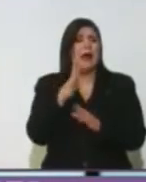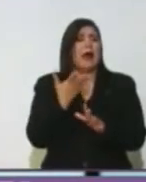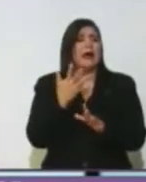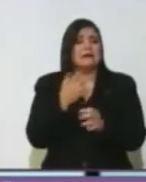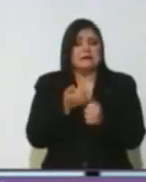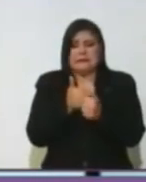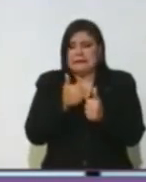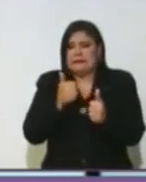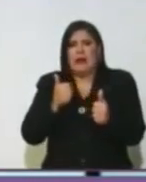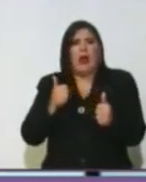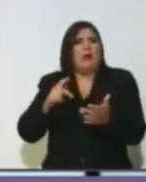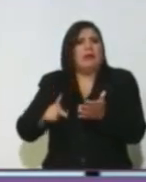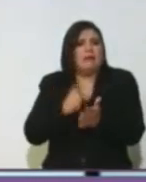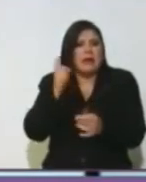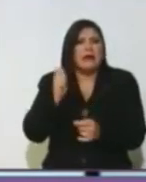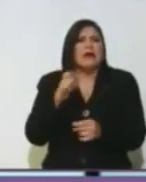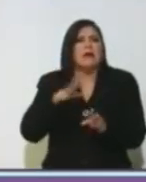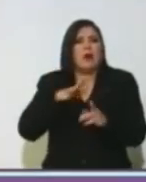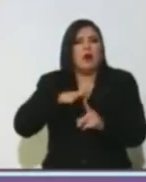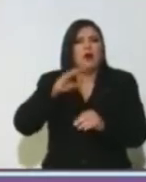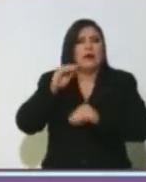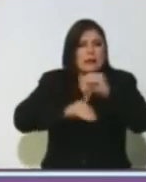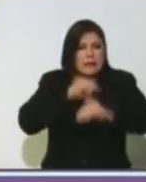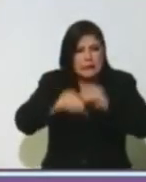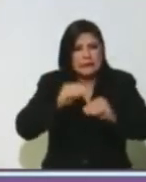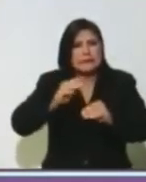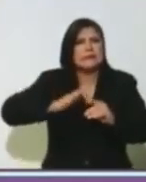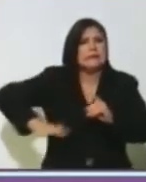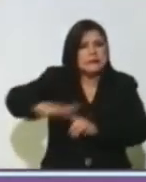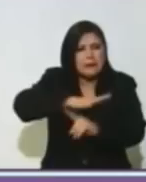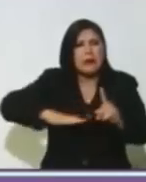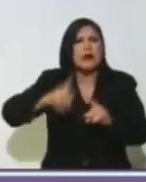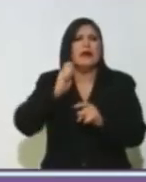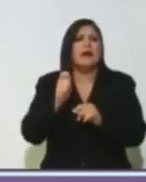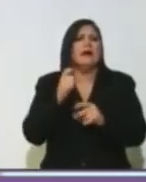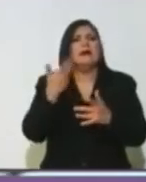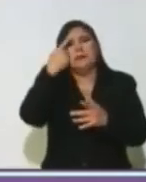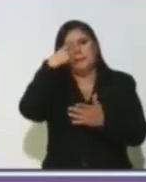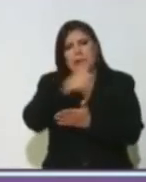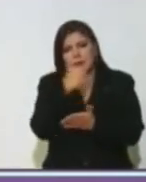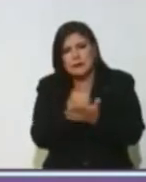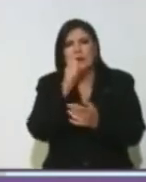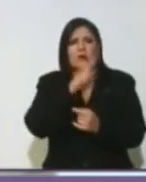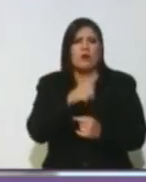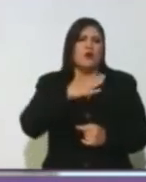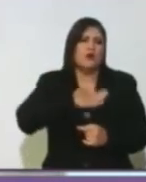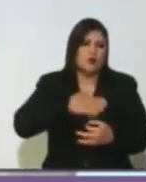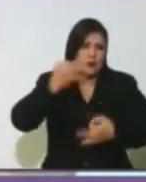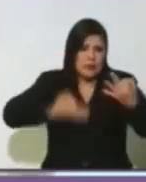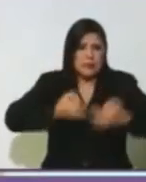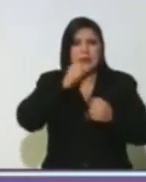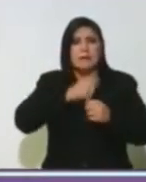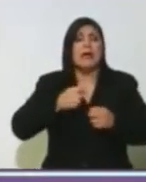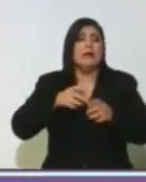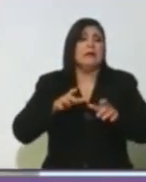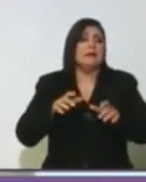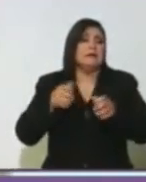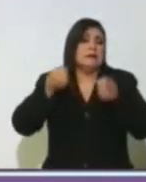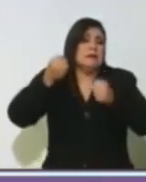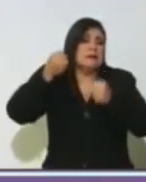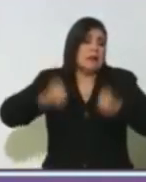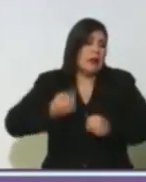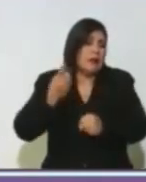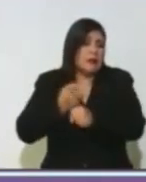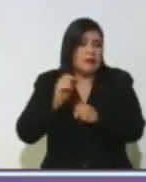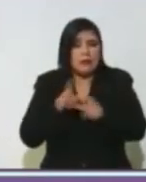todo y más aún en urbanismo sustentabilidad justicia y seguridad en la ciudad de mexico los hecho